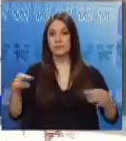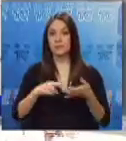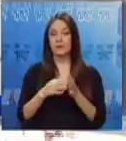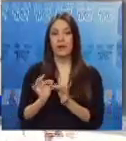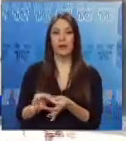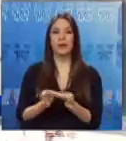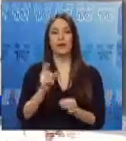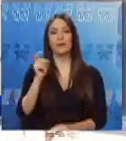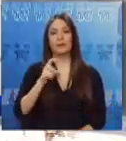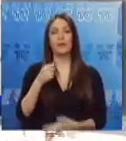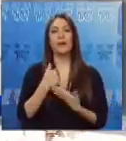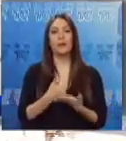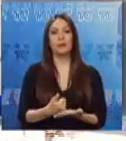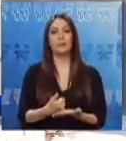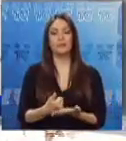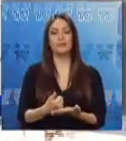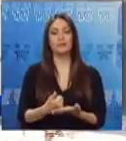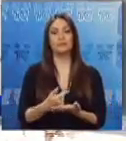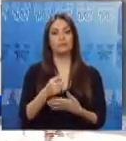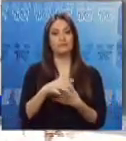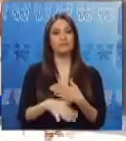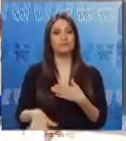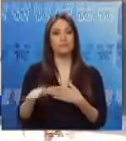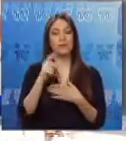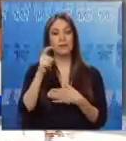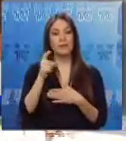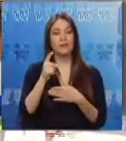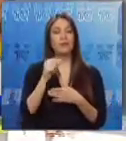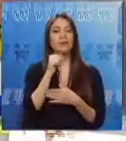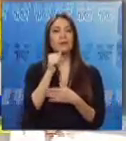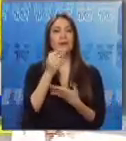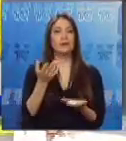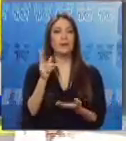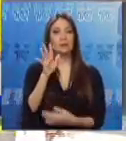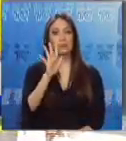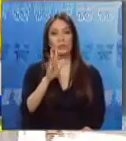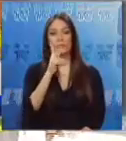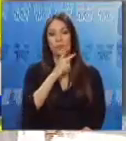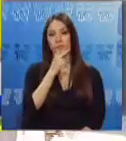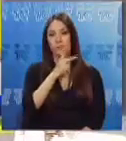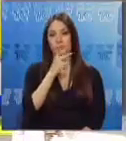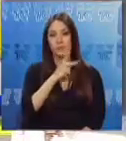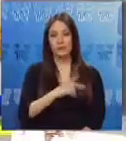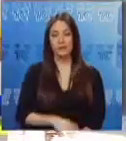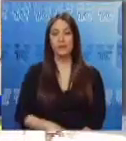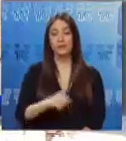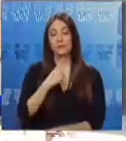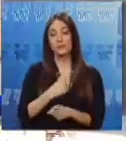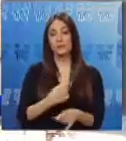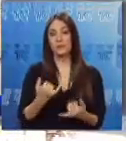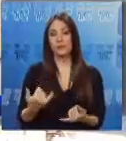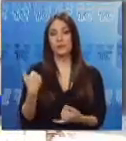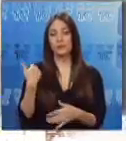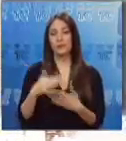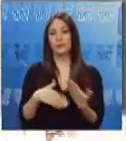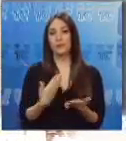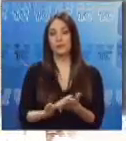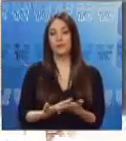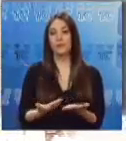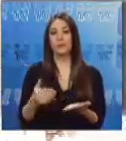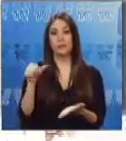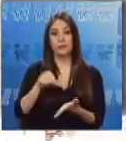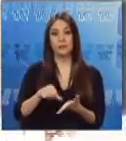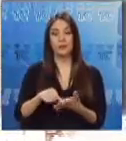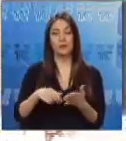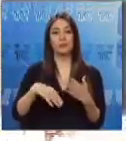turístico, eso ayuda también a esos espacios públicos que hacen falta en Puerto Viejo. Puerto Viejo tiene todo para ser una ciudad con